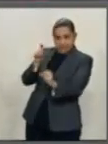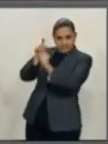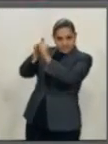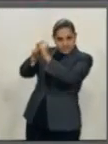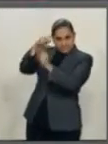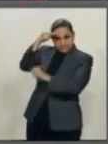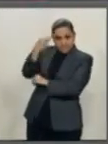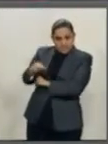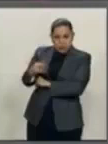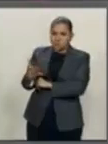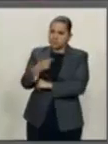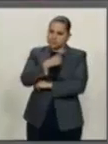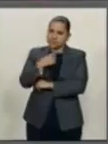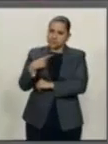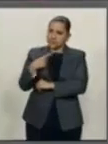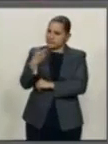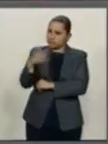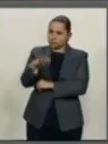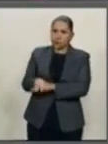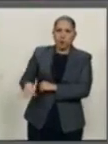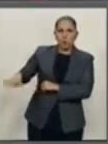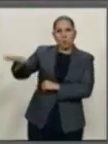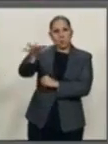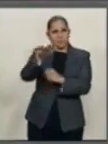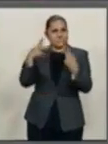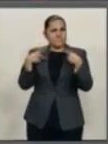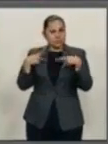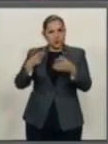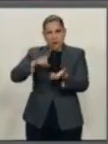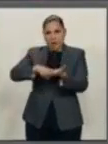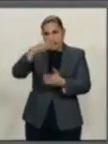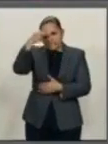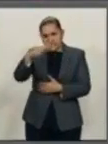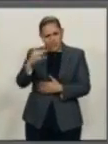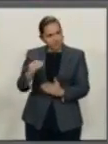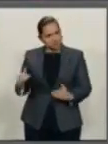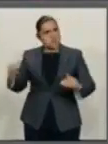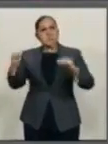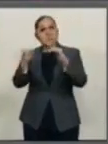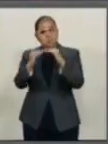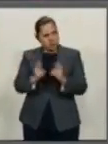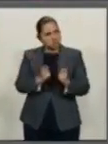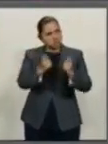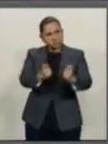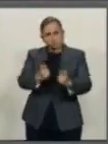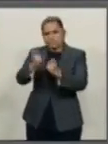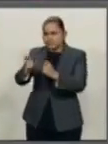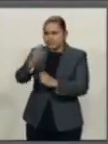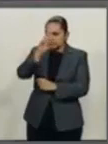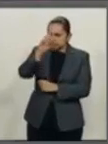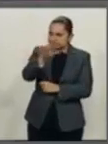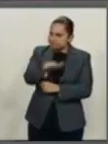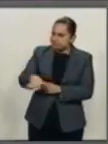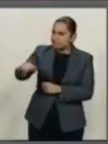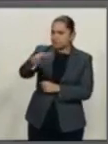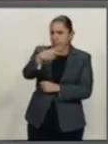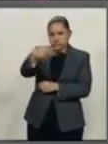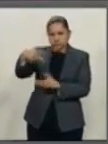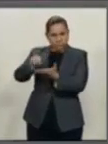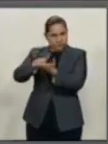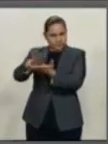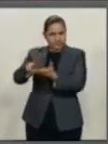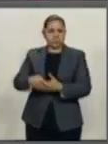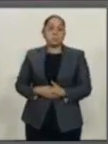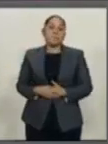por igual y en condiciones de equidad por todos y todas las ciudadanos y ciudadanas mexicanas. Finalmente, quiero convocar